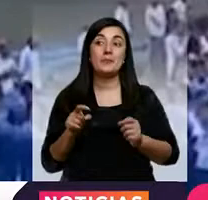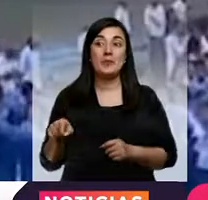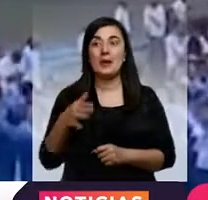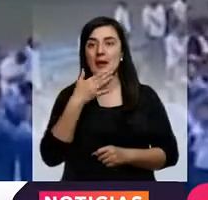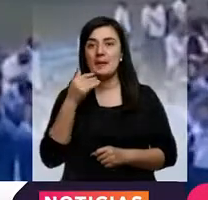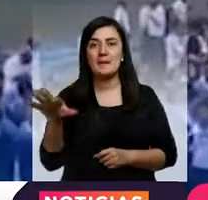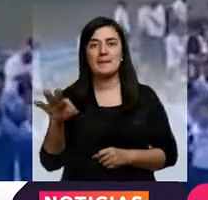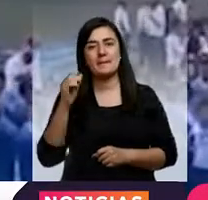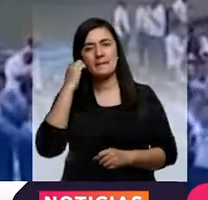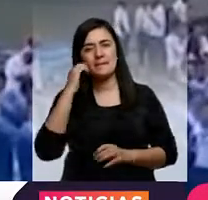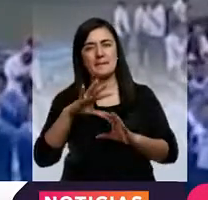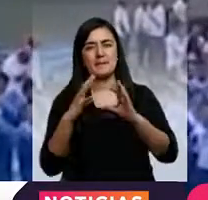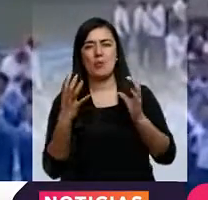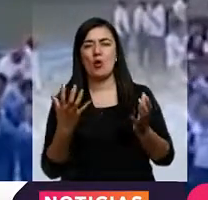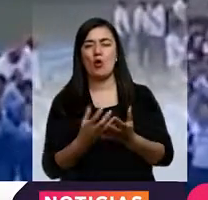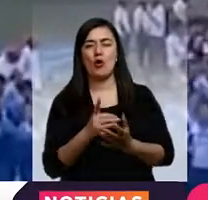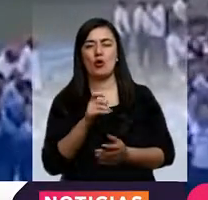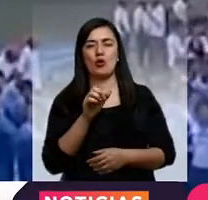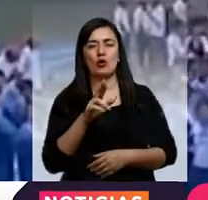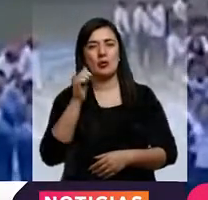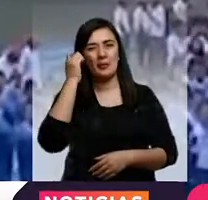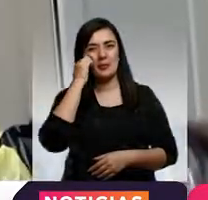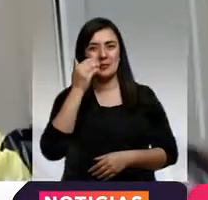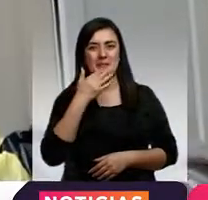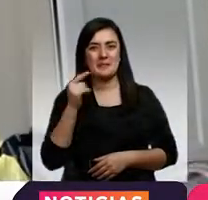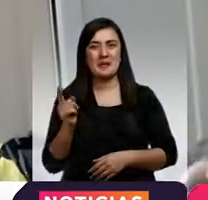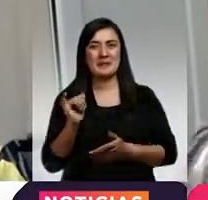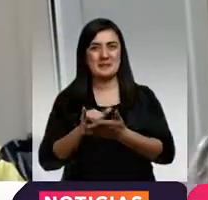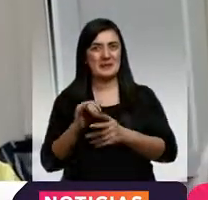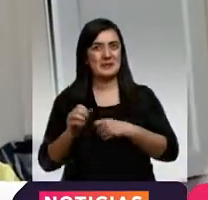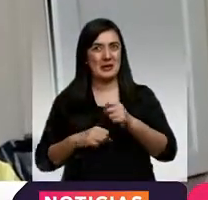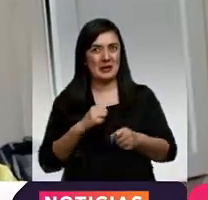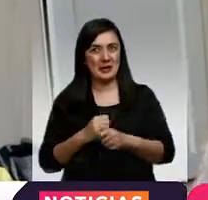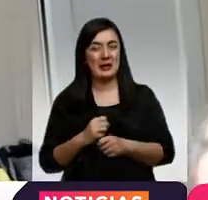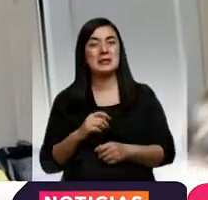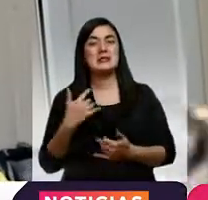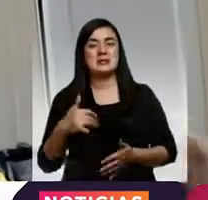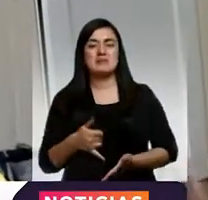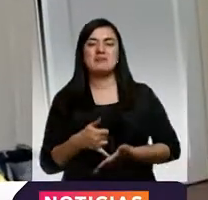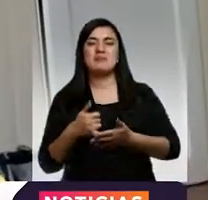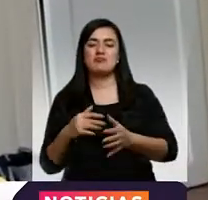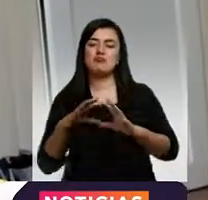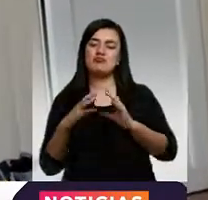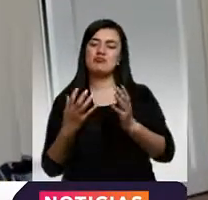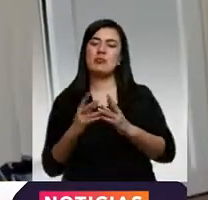por parte del Global Teacher Prize en ese mismo año y obtuvo el Premio Global de Educación el año pasado.